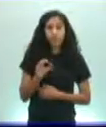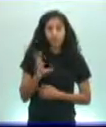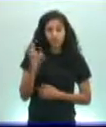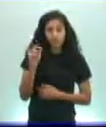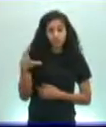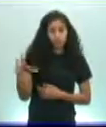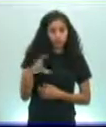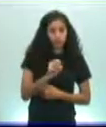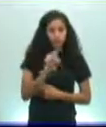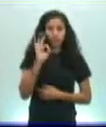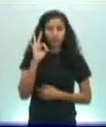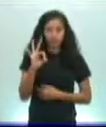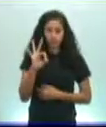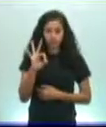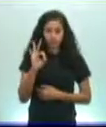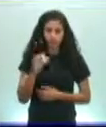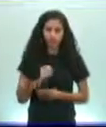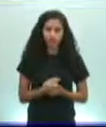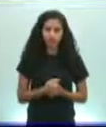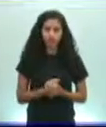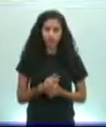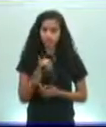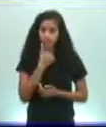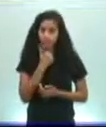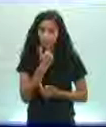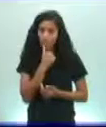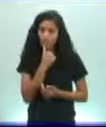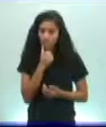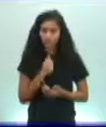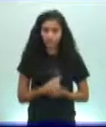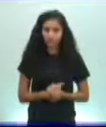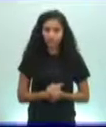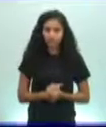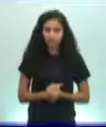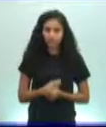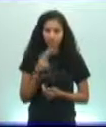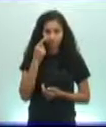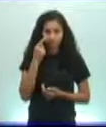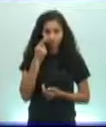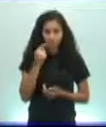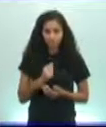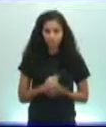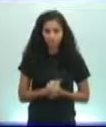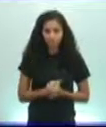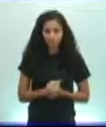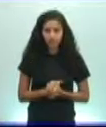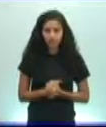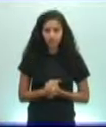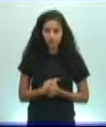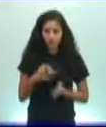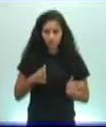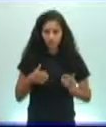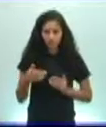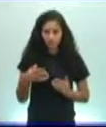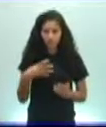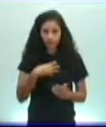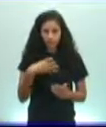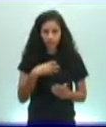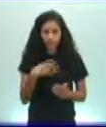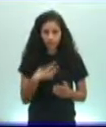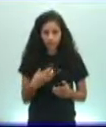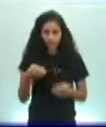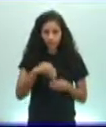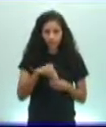En total tenemos 8 vértices. Facilísimo. ¿Ya vistes que el cubo está formado